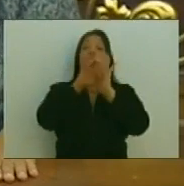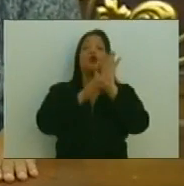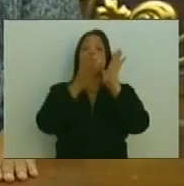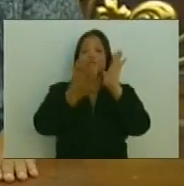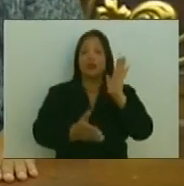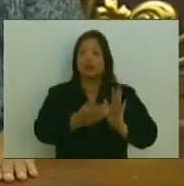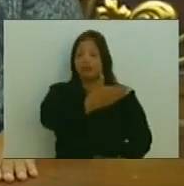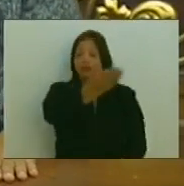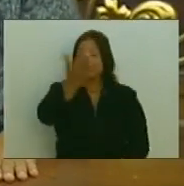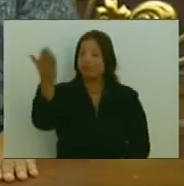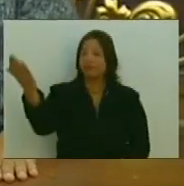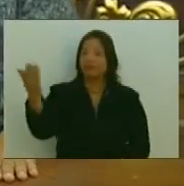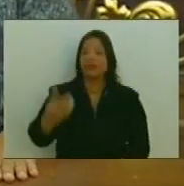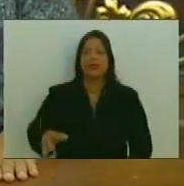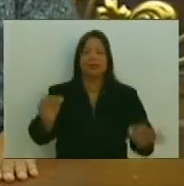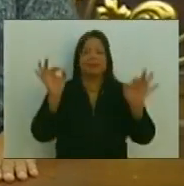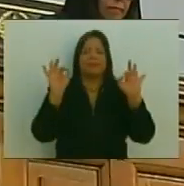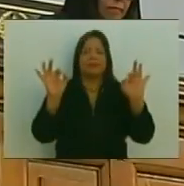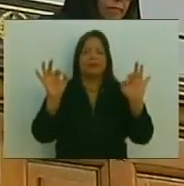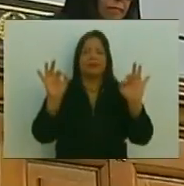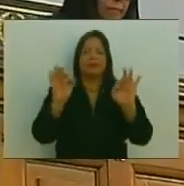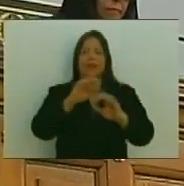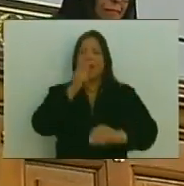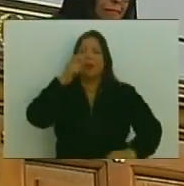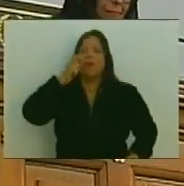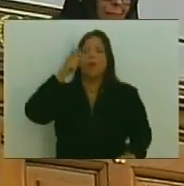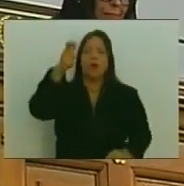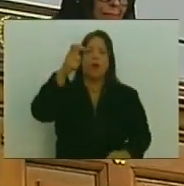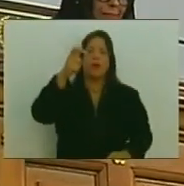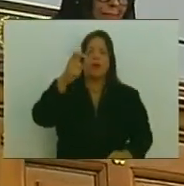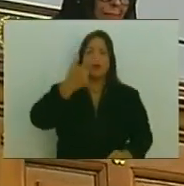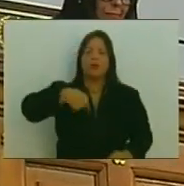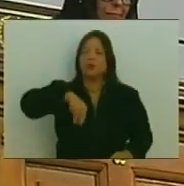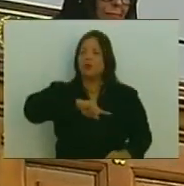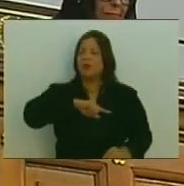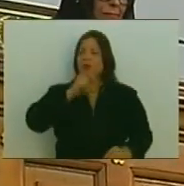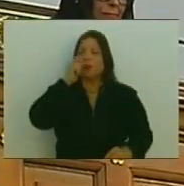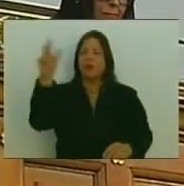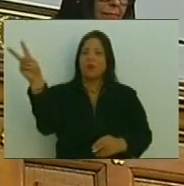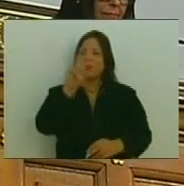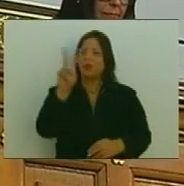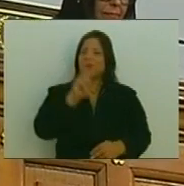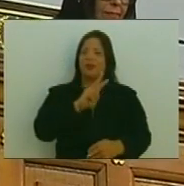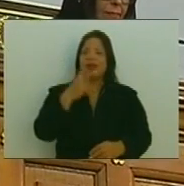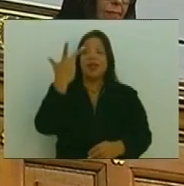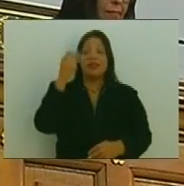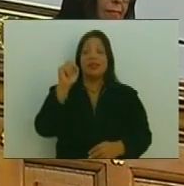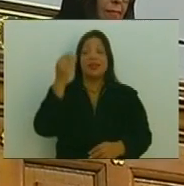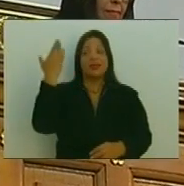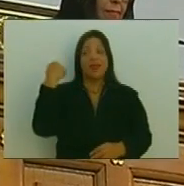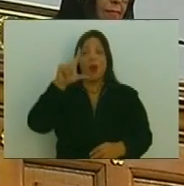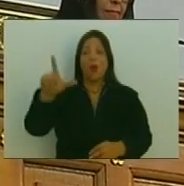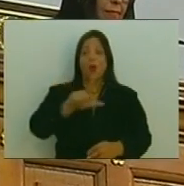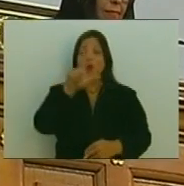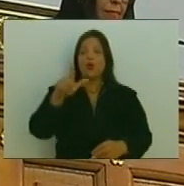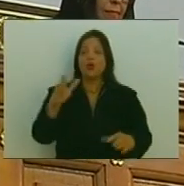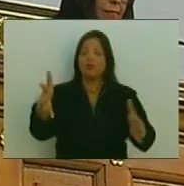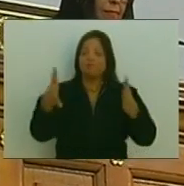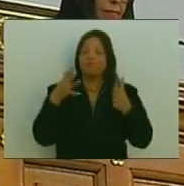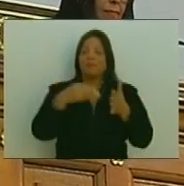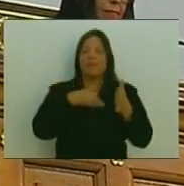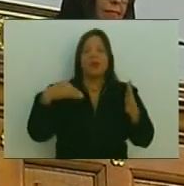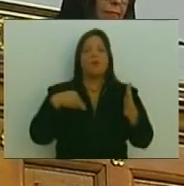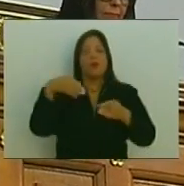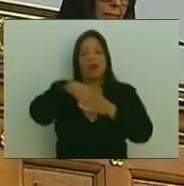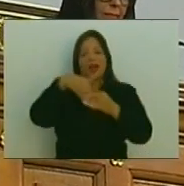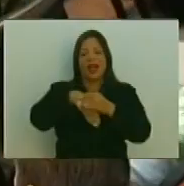constituyentes y primordialmente al soberano, nuestro pueblo venezolano, que el 30 de julio nos eligió para estar